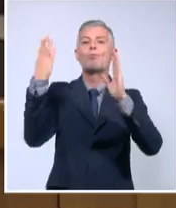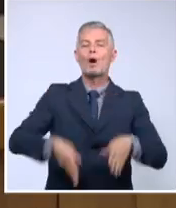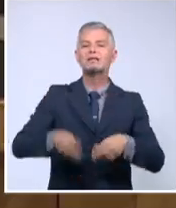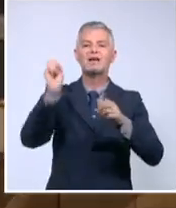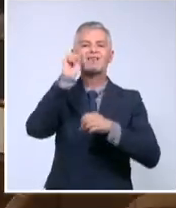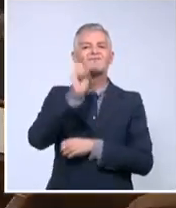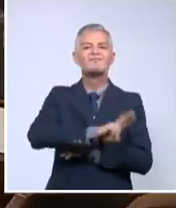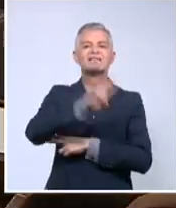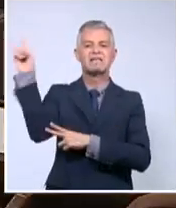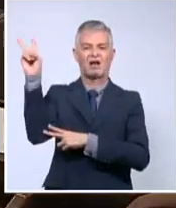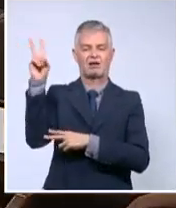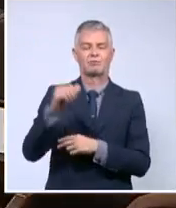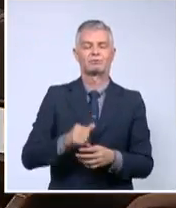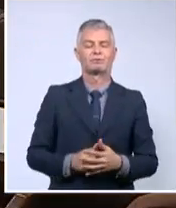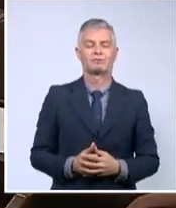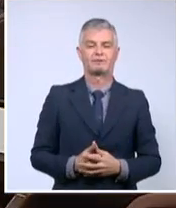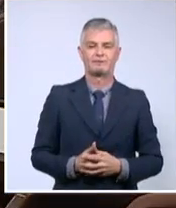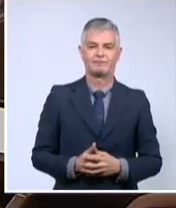venceremos.